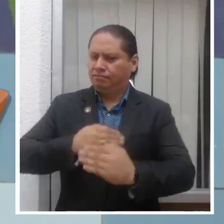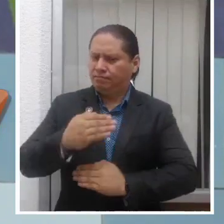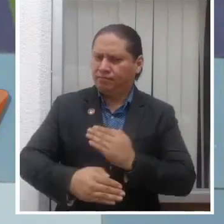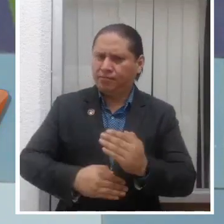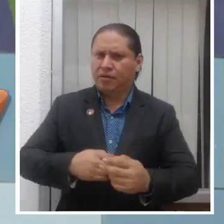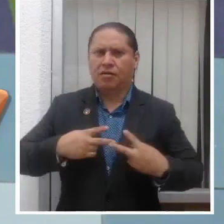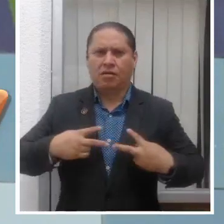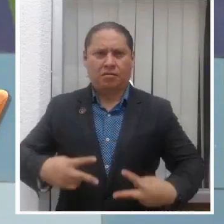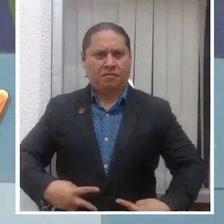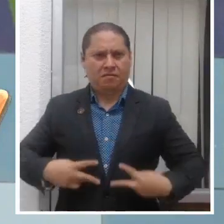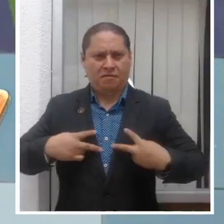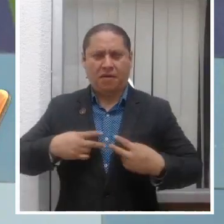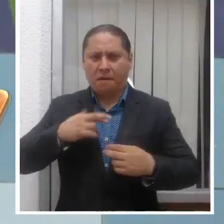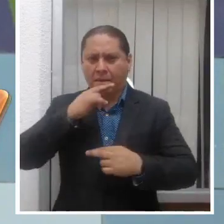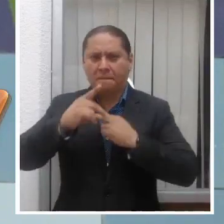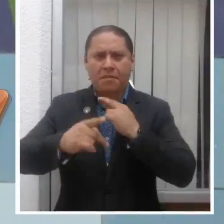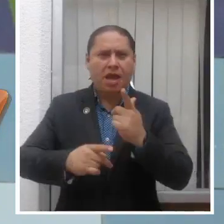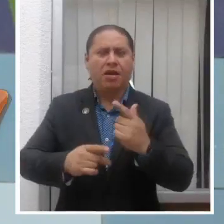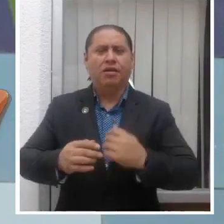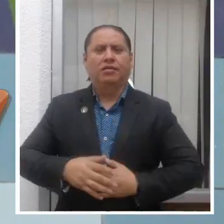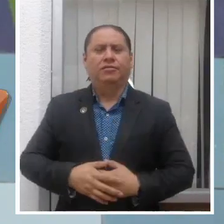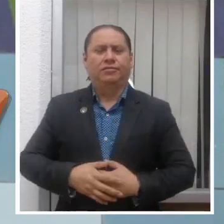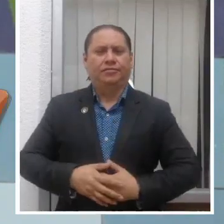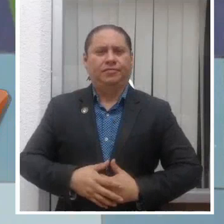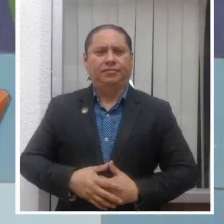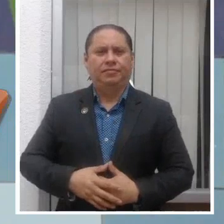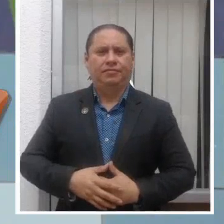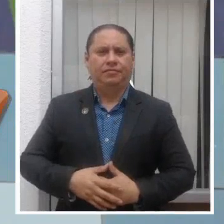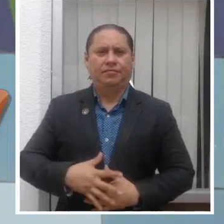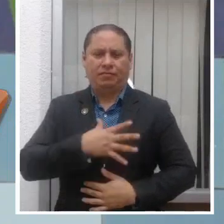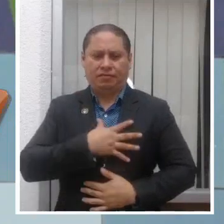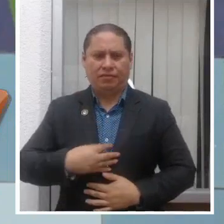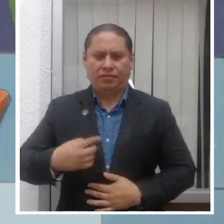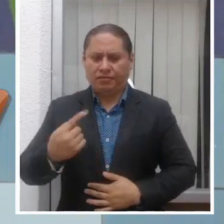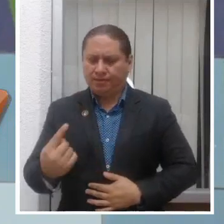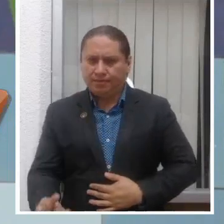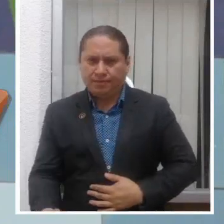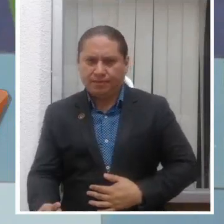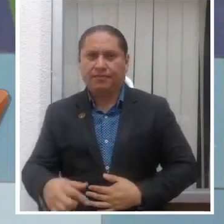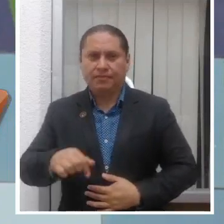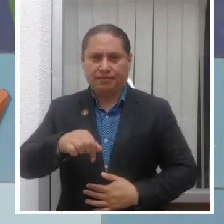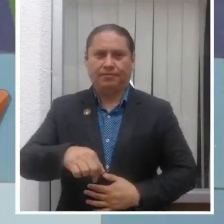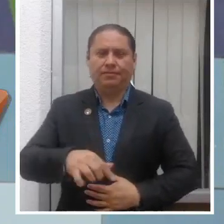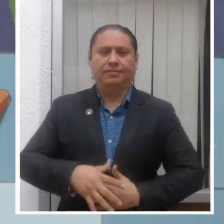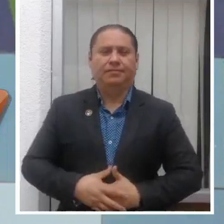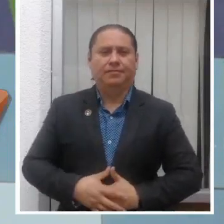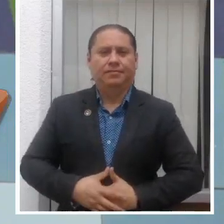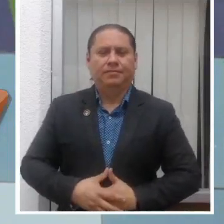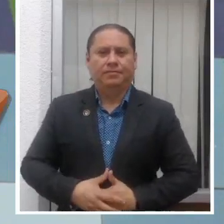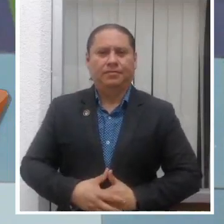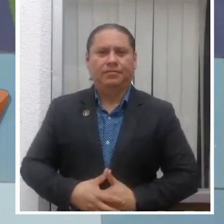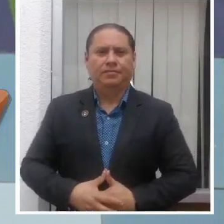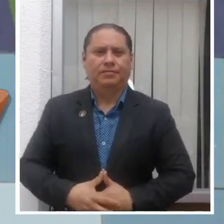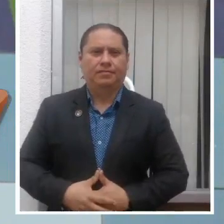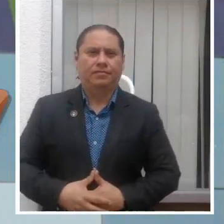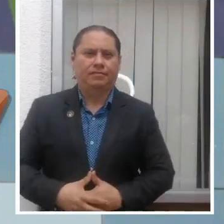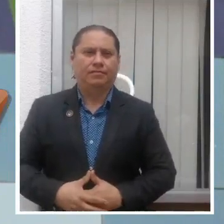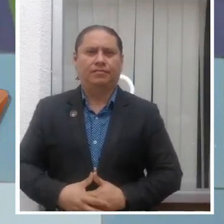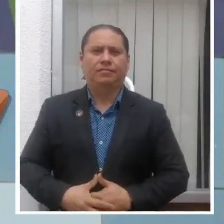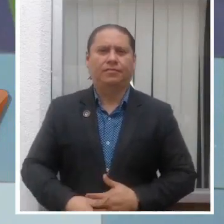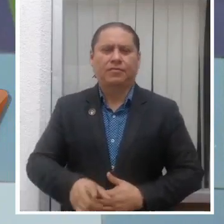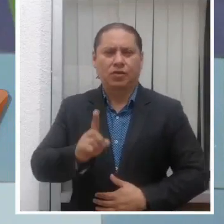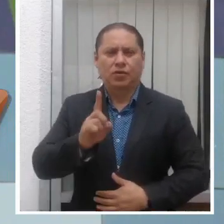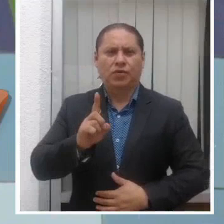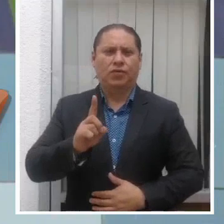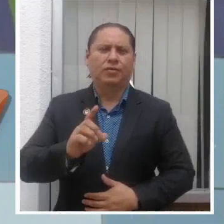mejor a mi entonces hijo pequeño aquí presente. Una